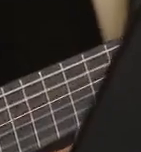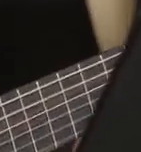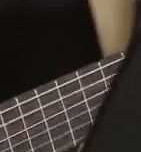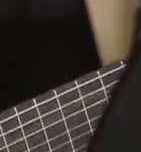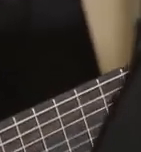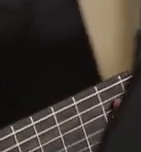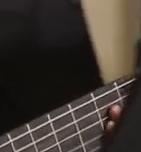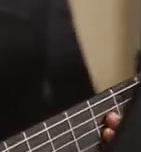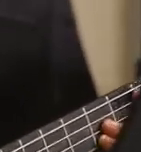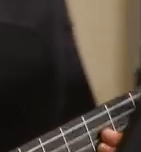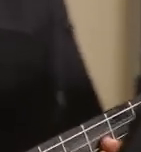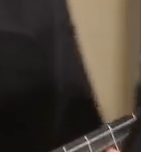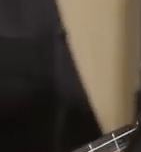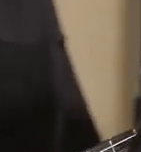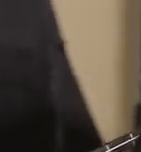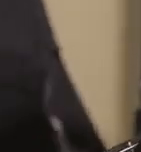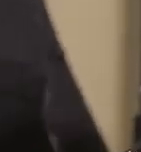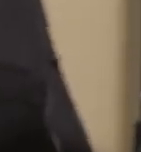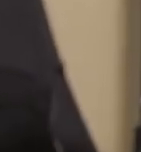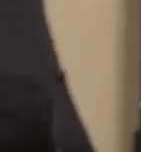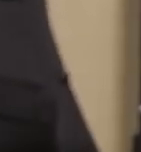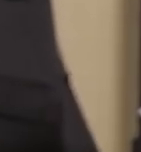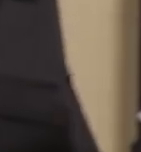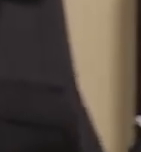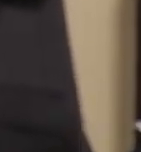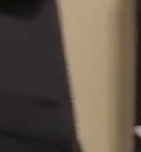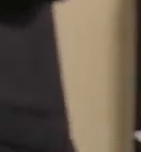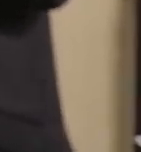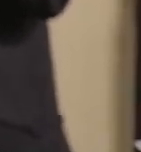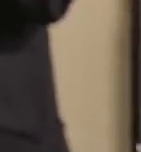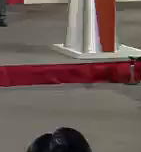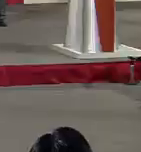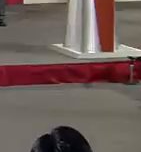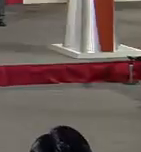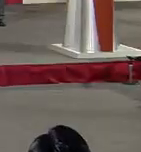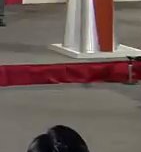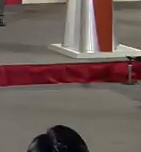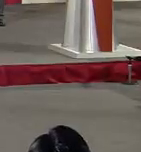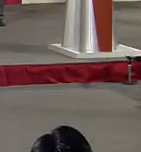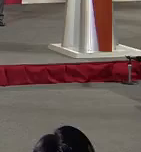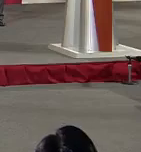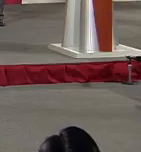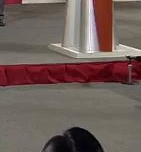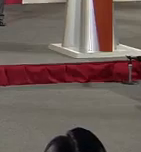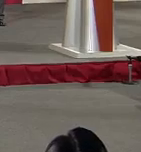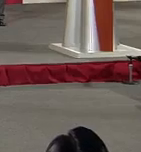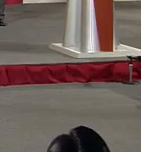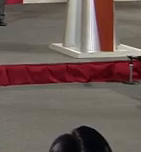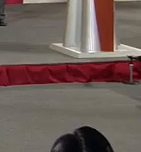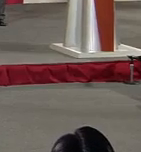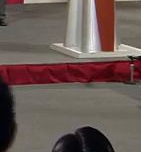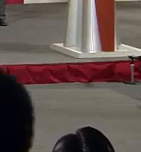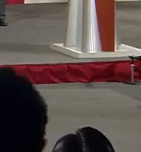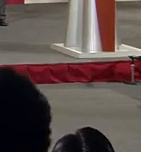julio ya por vivir. Si yo pudiera de donde estoy hacerte